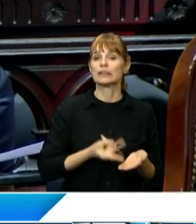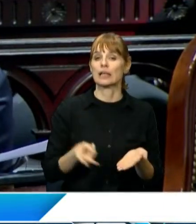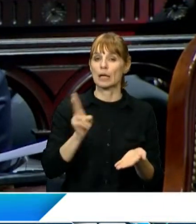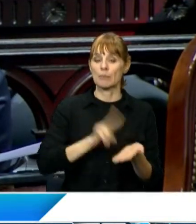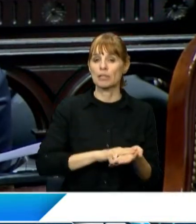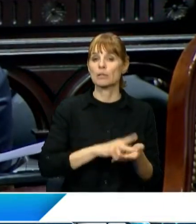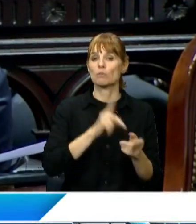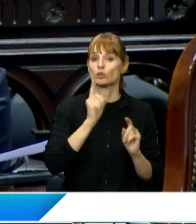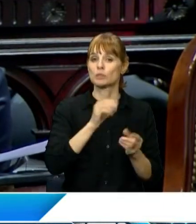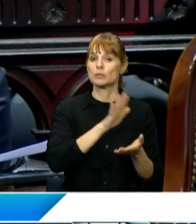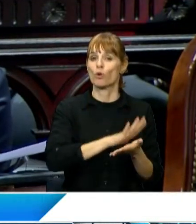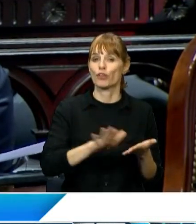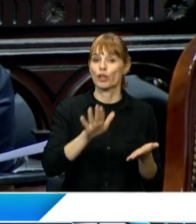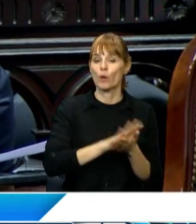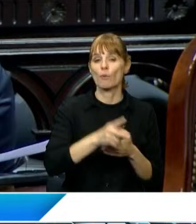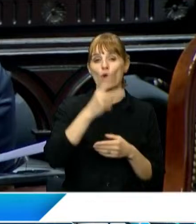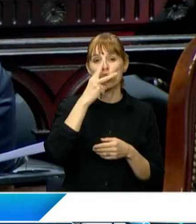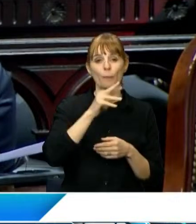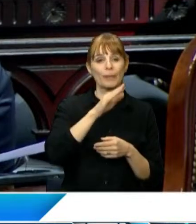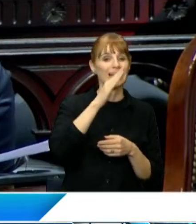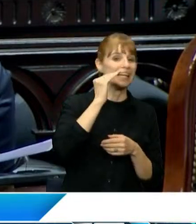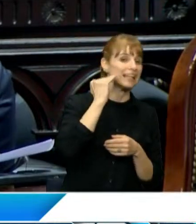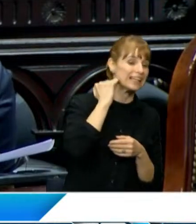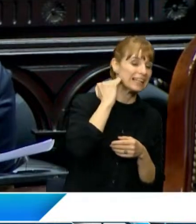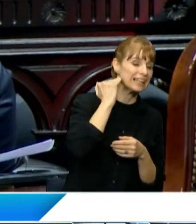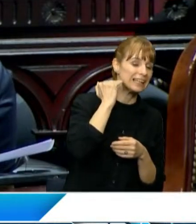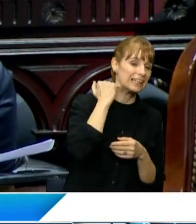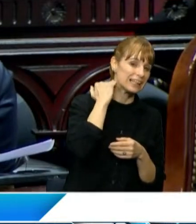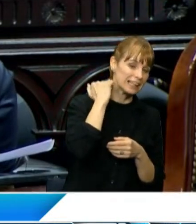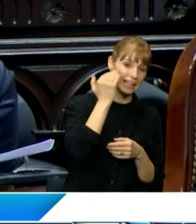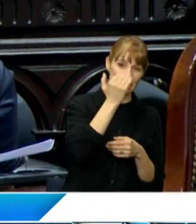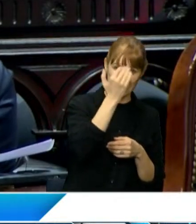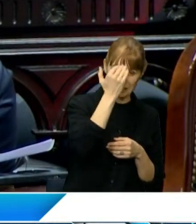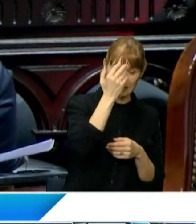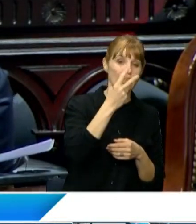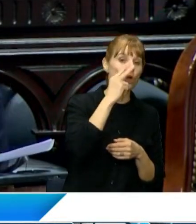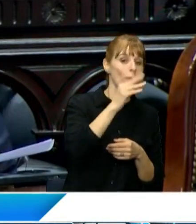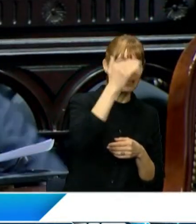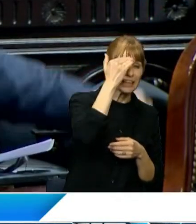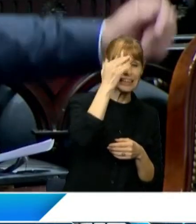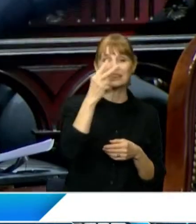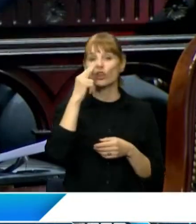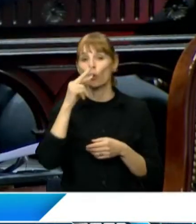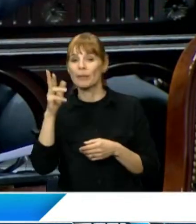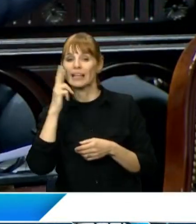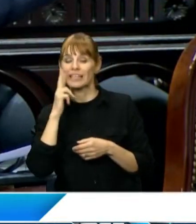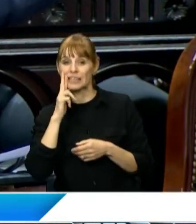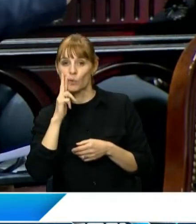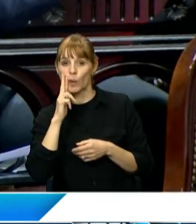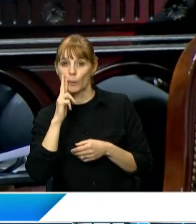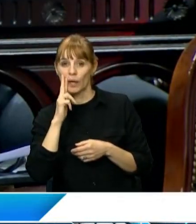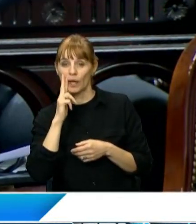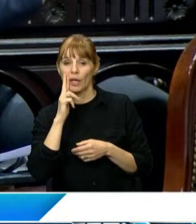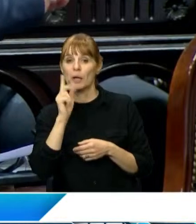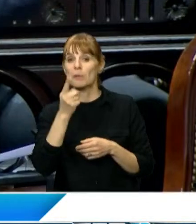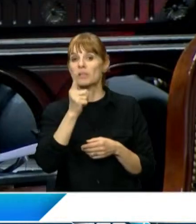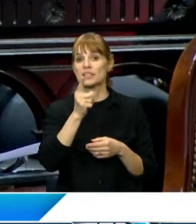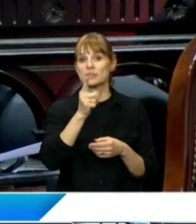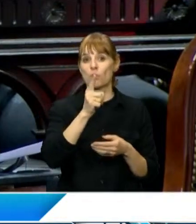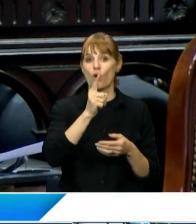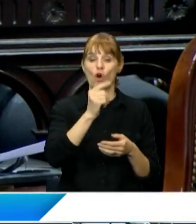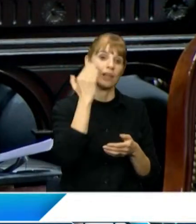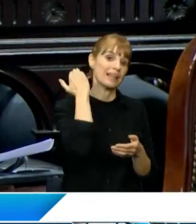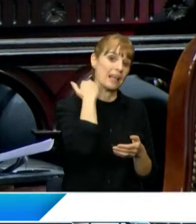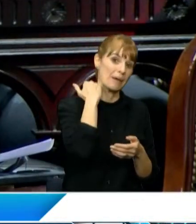entre el 2015 y el 2019. Entender que bienes personales no la puede pagar alguien que cuando escritura un terreno en La Matanza